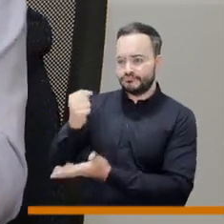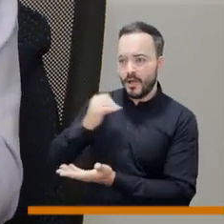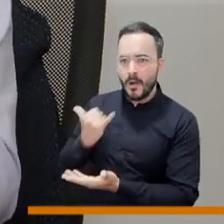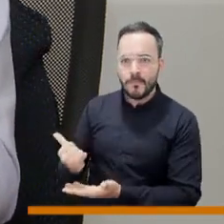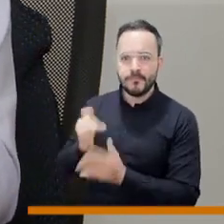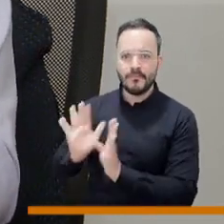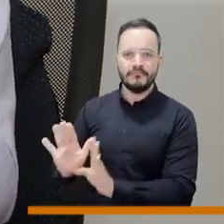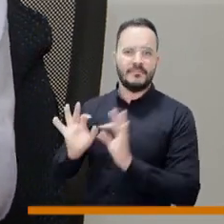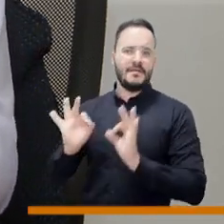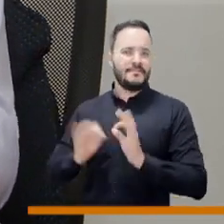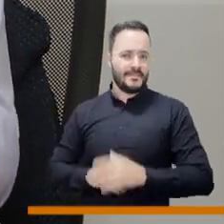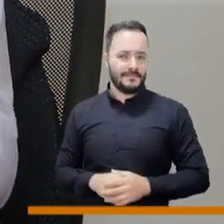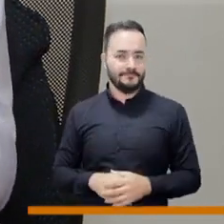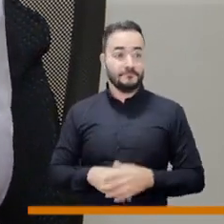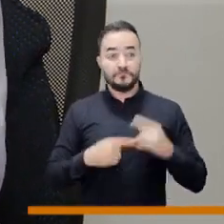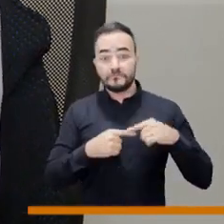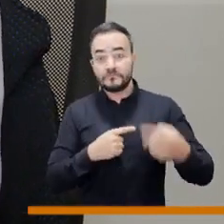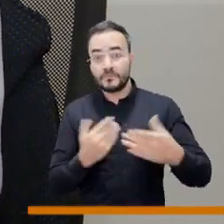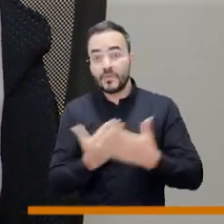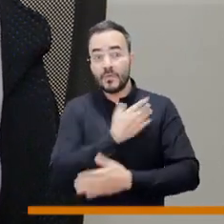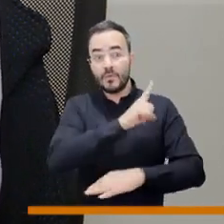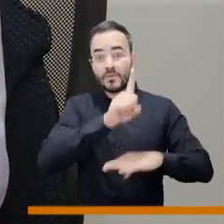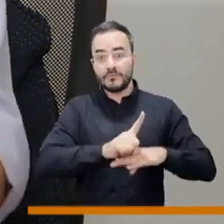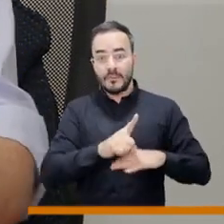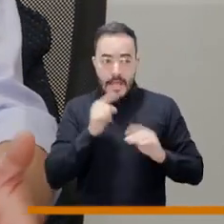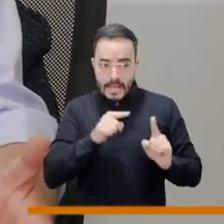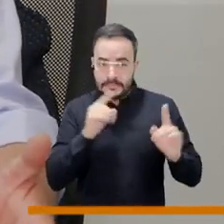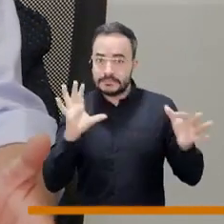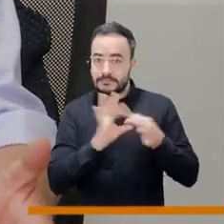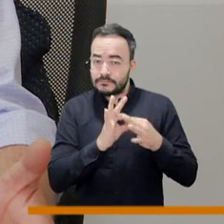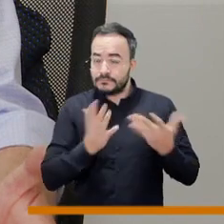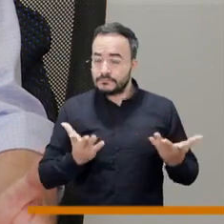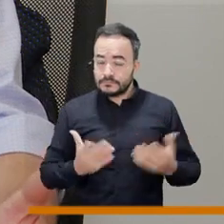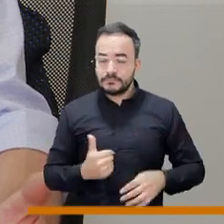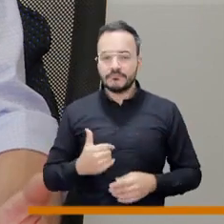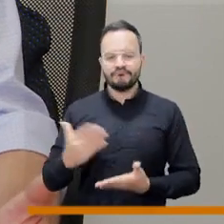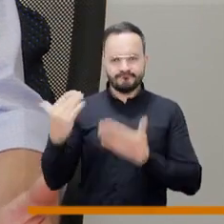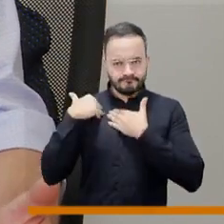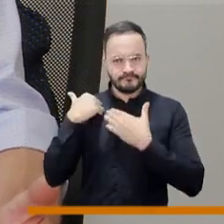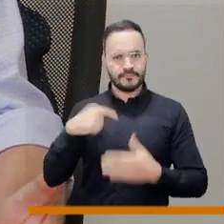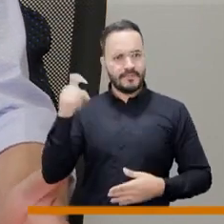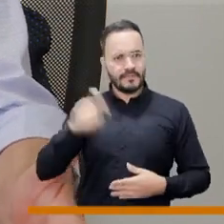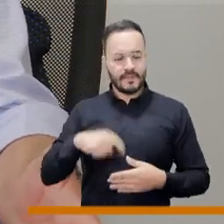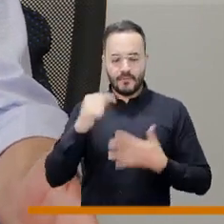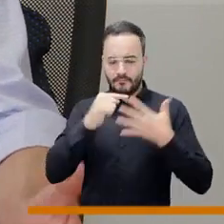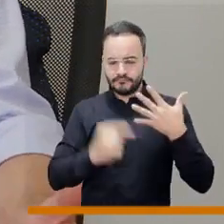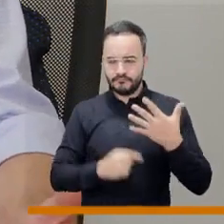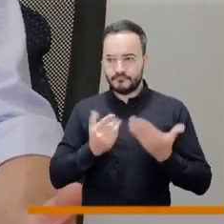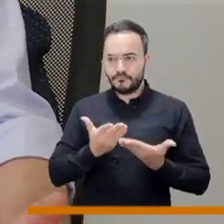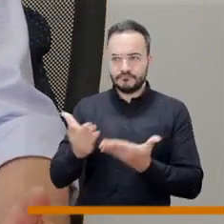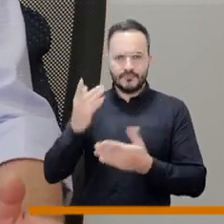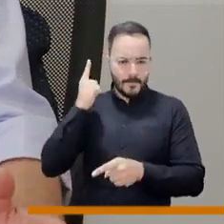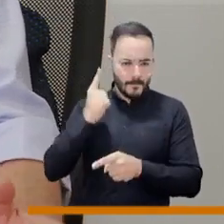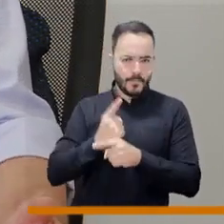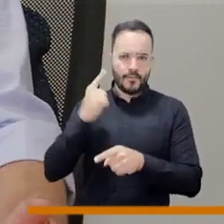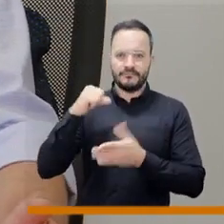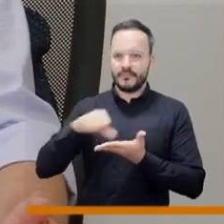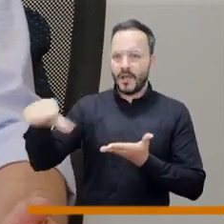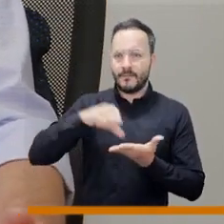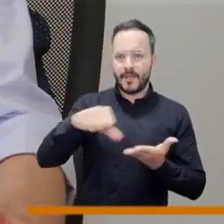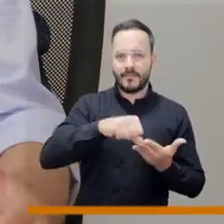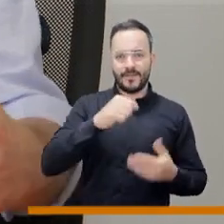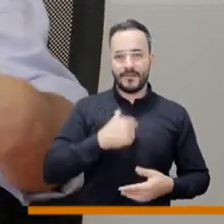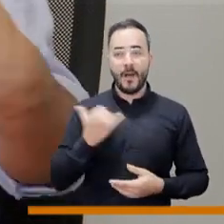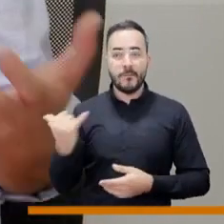próxima administración, tengan el deber de implementar, de desarrollar todas